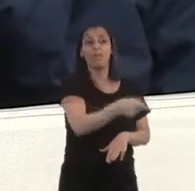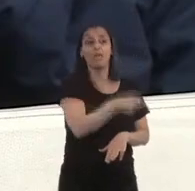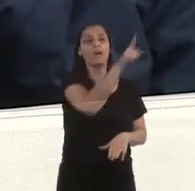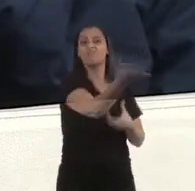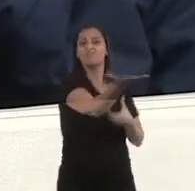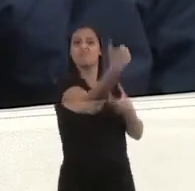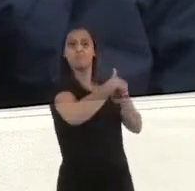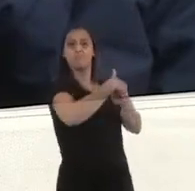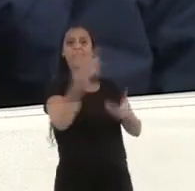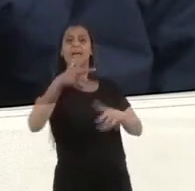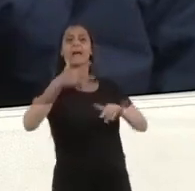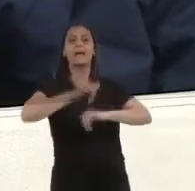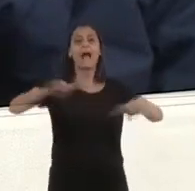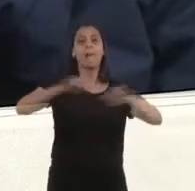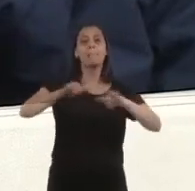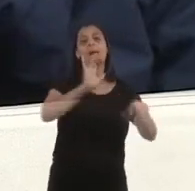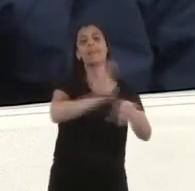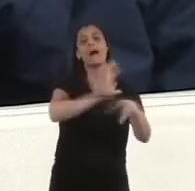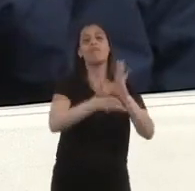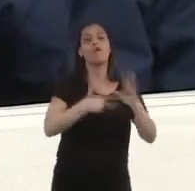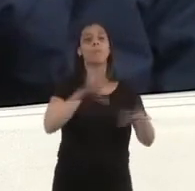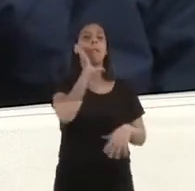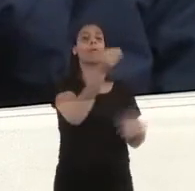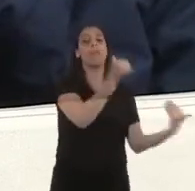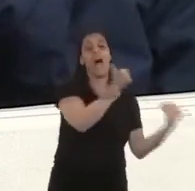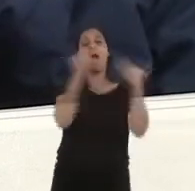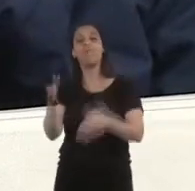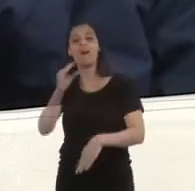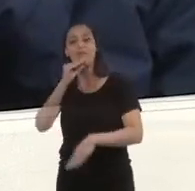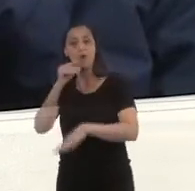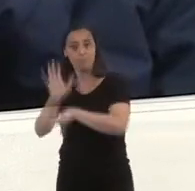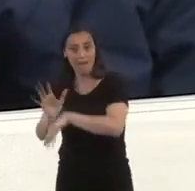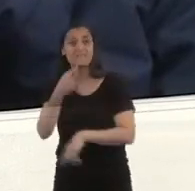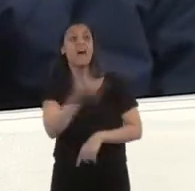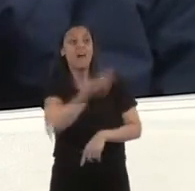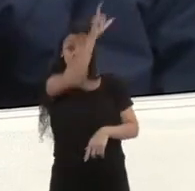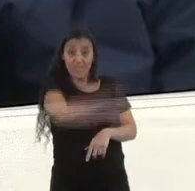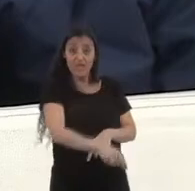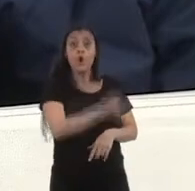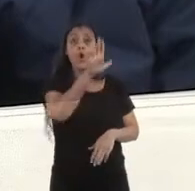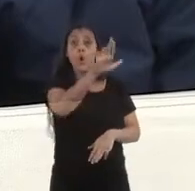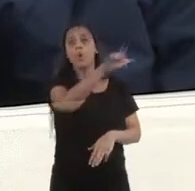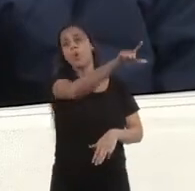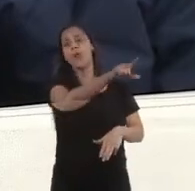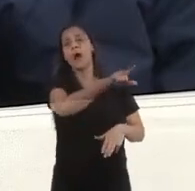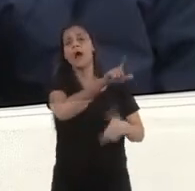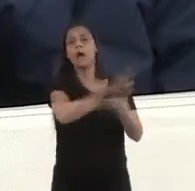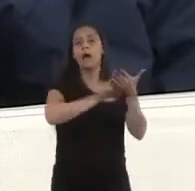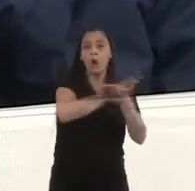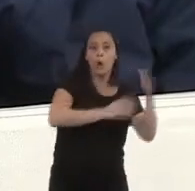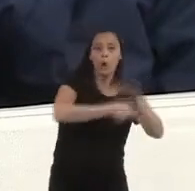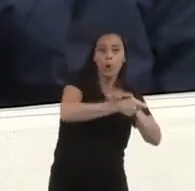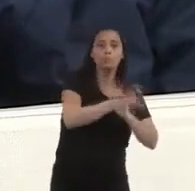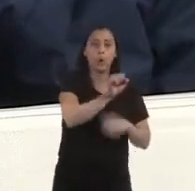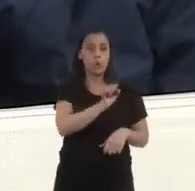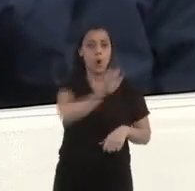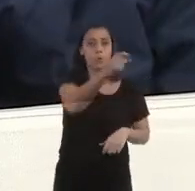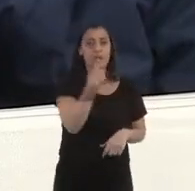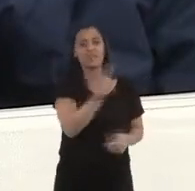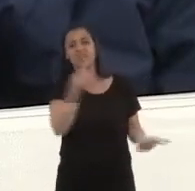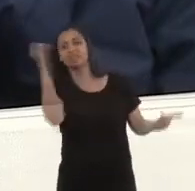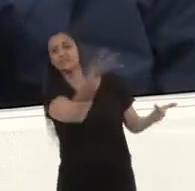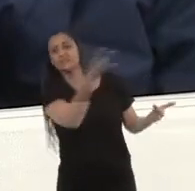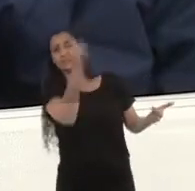apoyando al ex candidato Sergio Massa, lo volvió a acusar de corrupto, de comunista. La pregunta que quiero hacerte